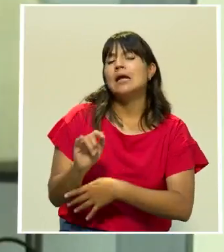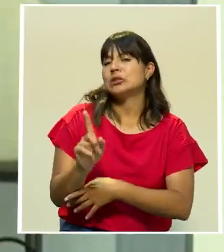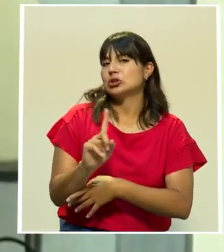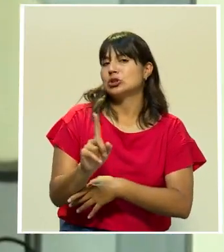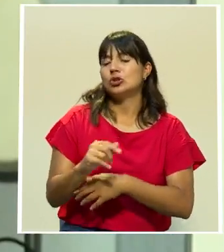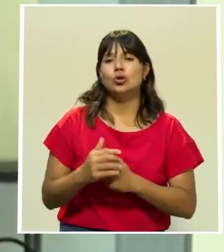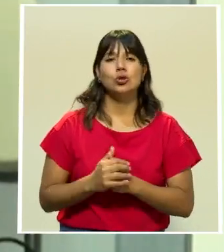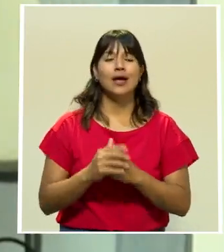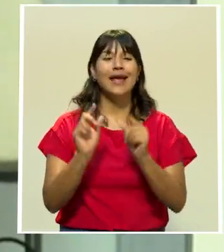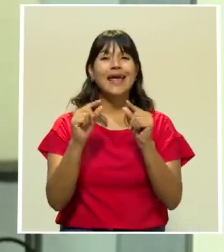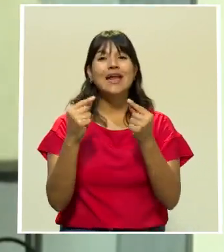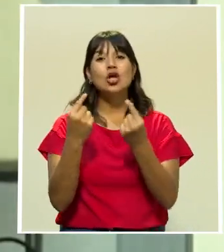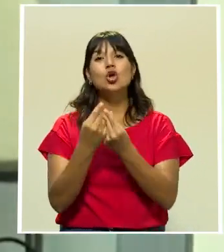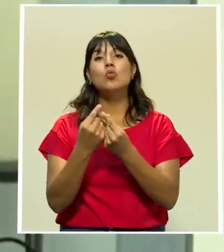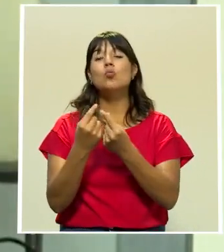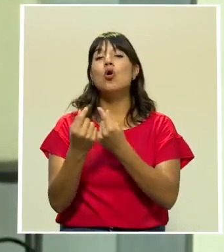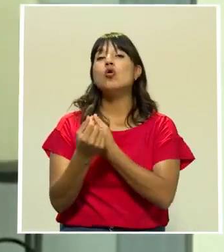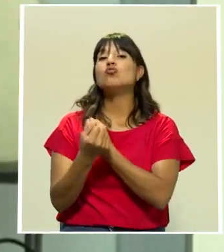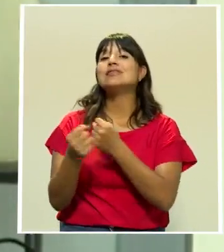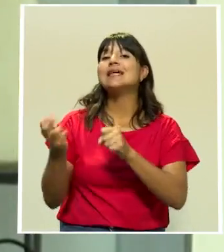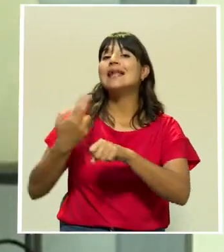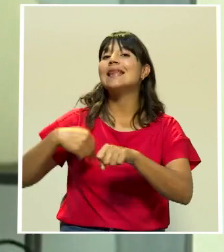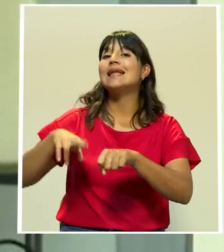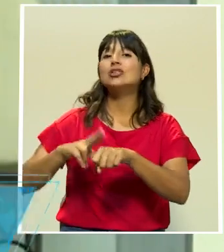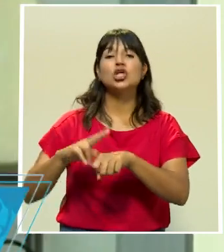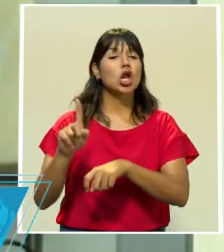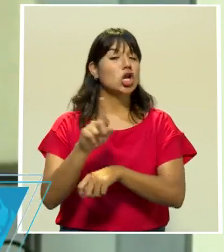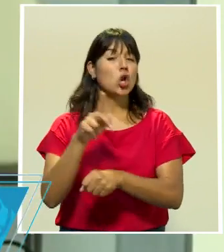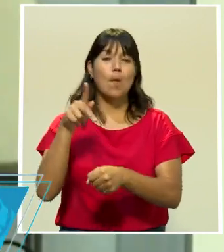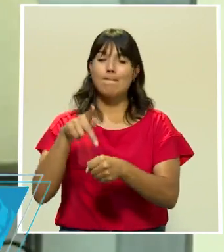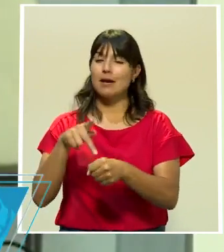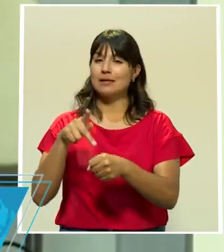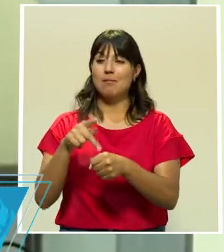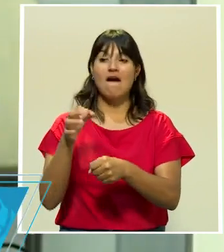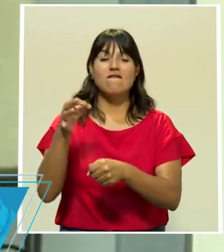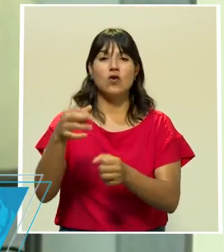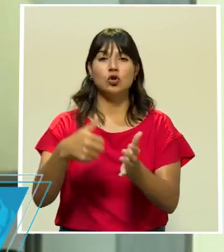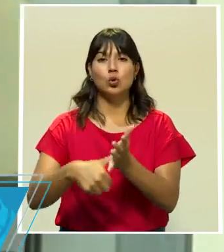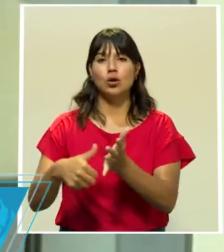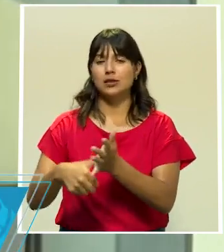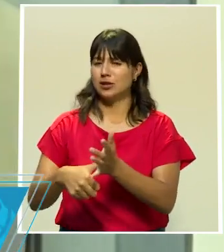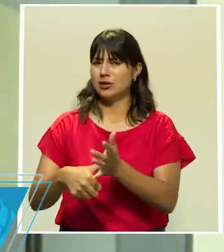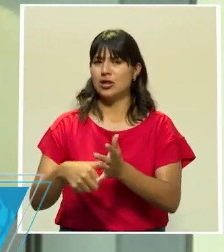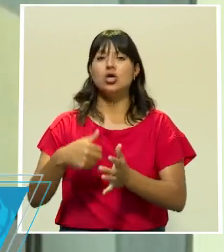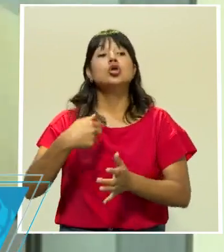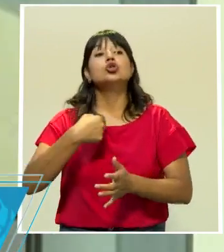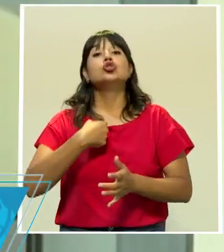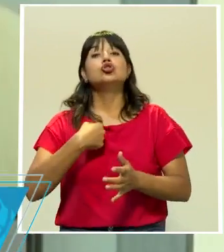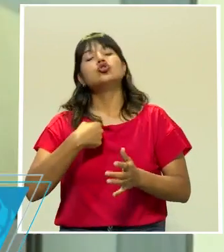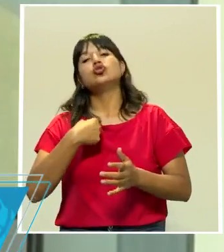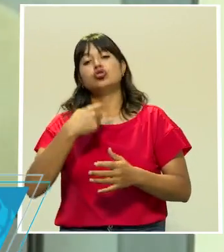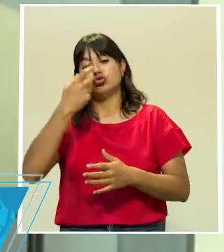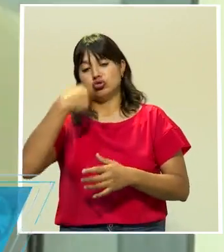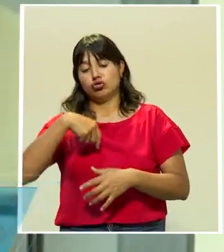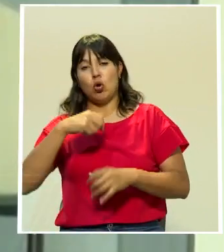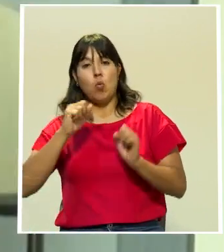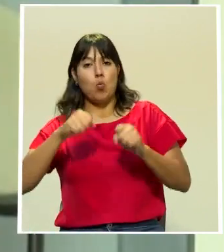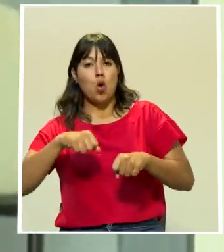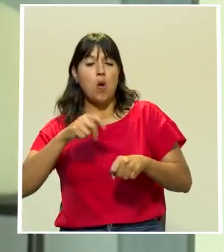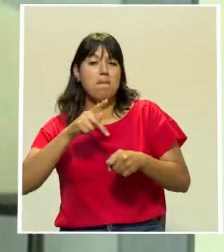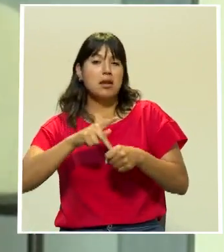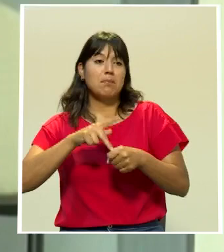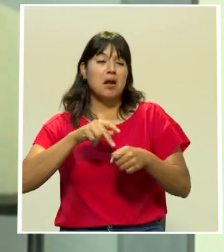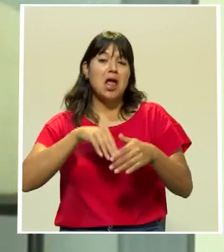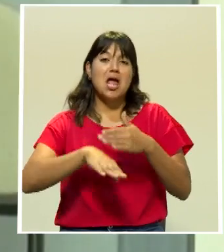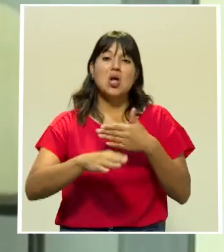Nacional no va a participar en elecciones. Yo o cualquier otro como persona puede participar en el partido que quiera. En estos momentos a mí me han ofrecido una candidata por